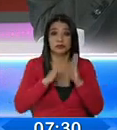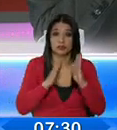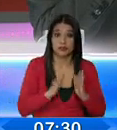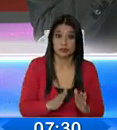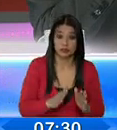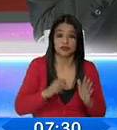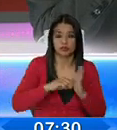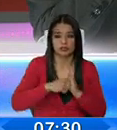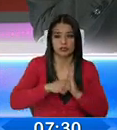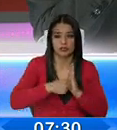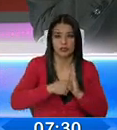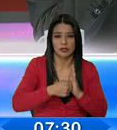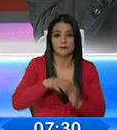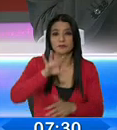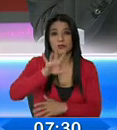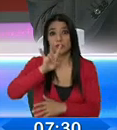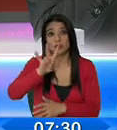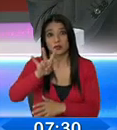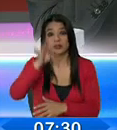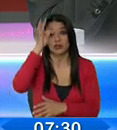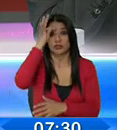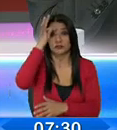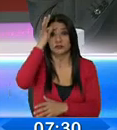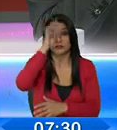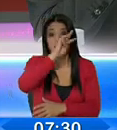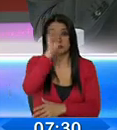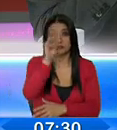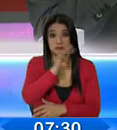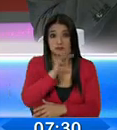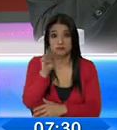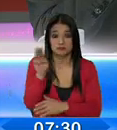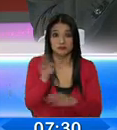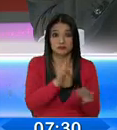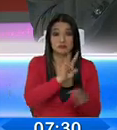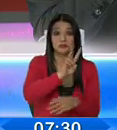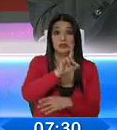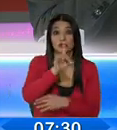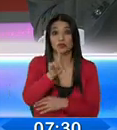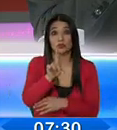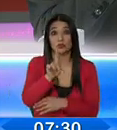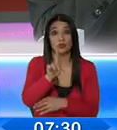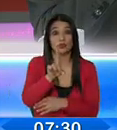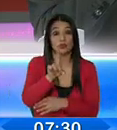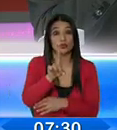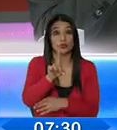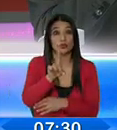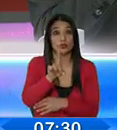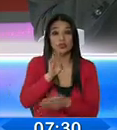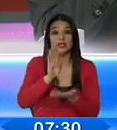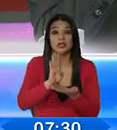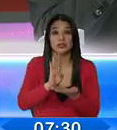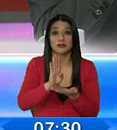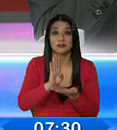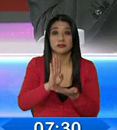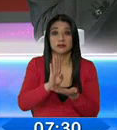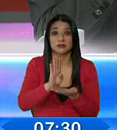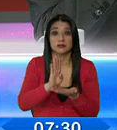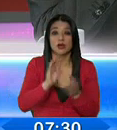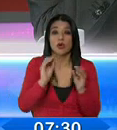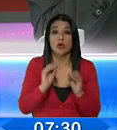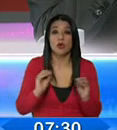de ellas están en hospitales del Ministerio de Salud, 21 en el 10 y